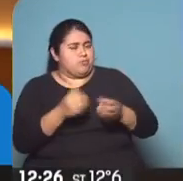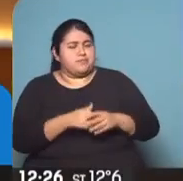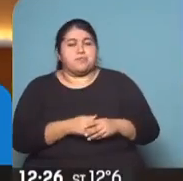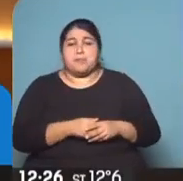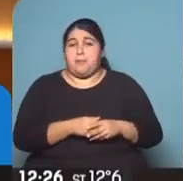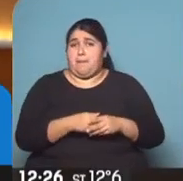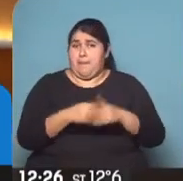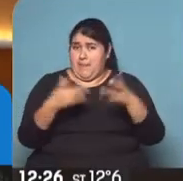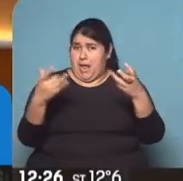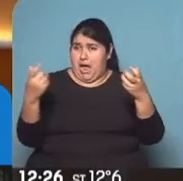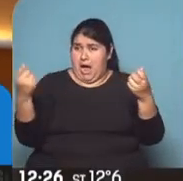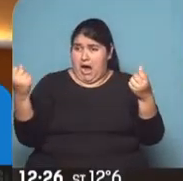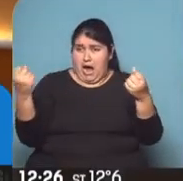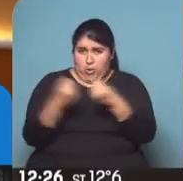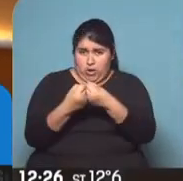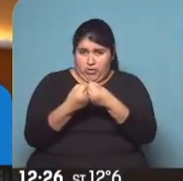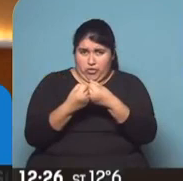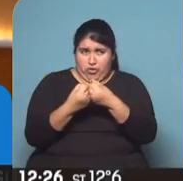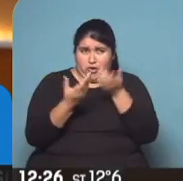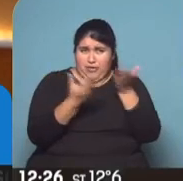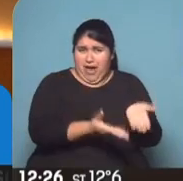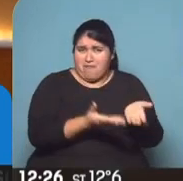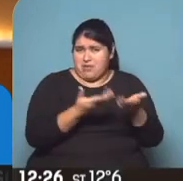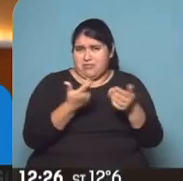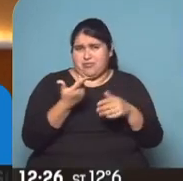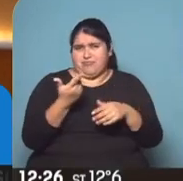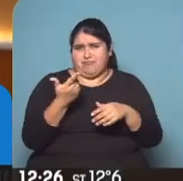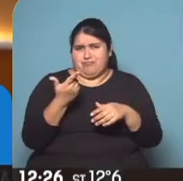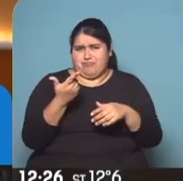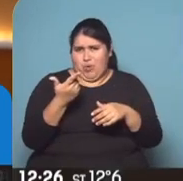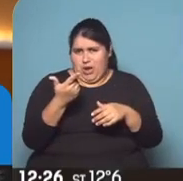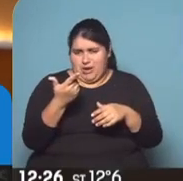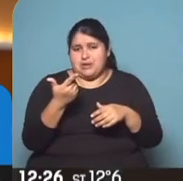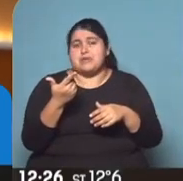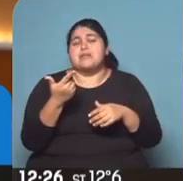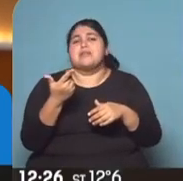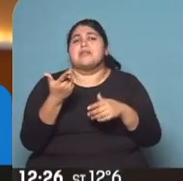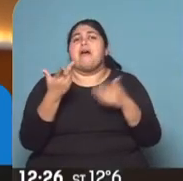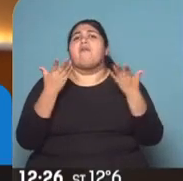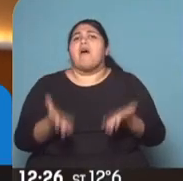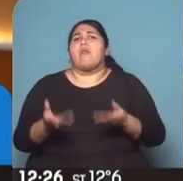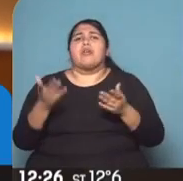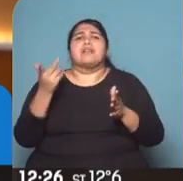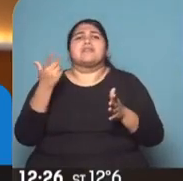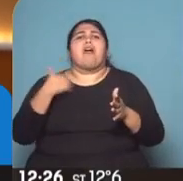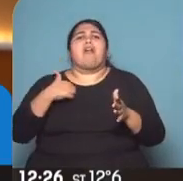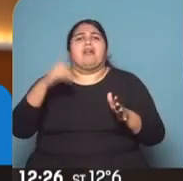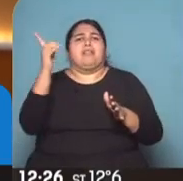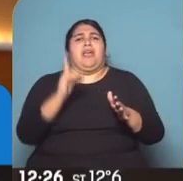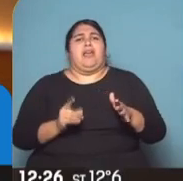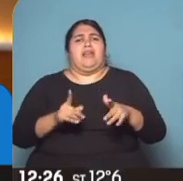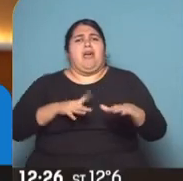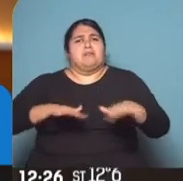si no va a favorecer en ese aspecto el acuerdo si favorece en cuanto a ver un nuevo mercado muchísimo más grande con la